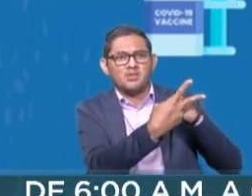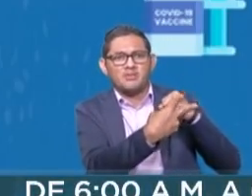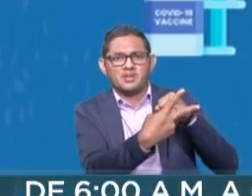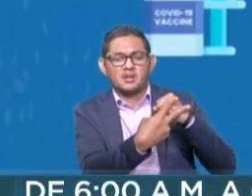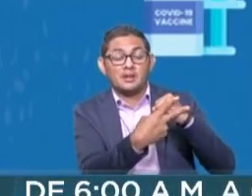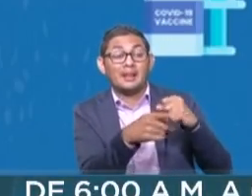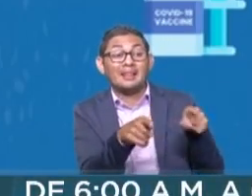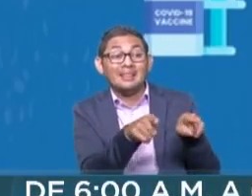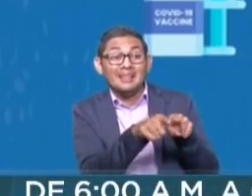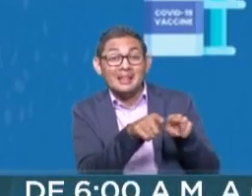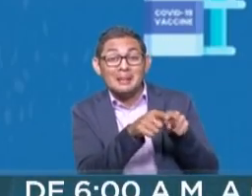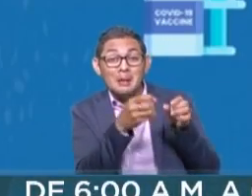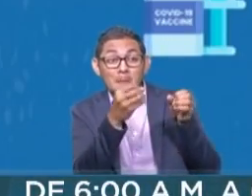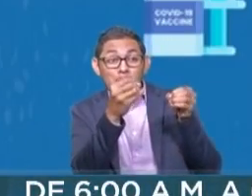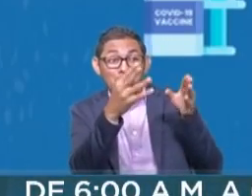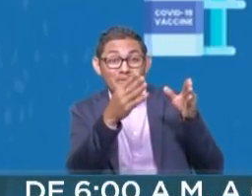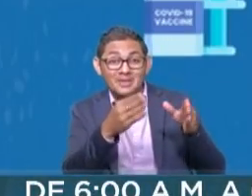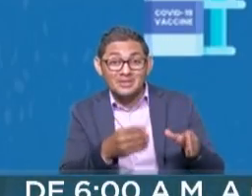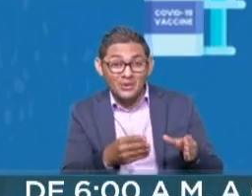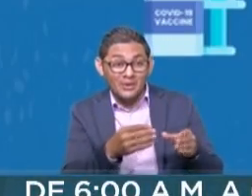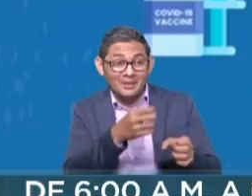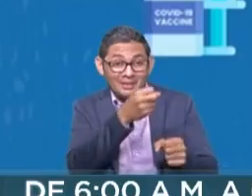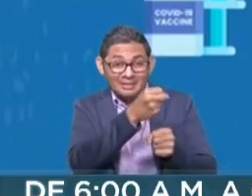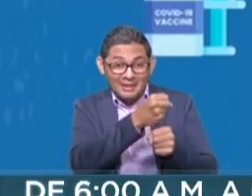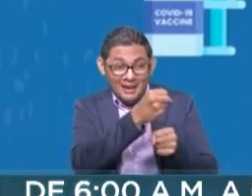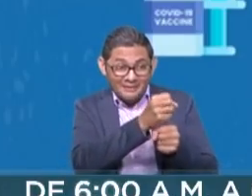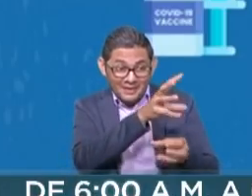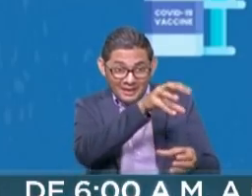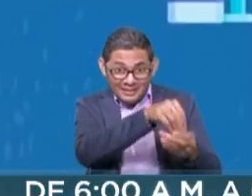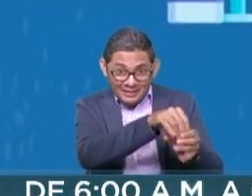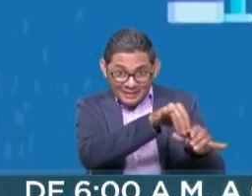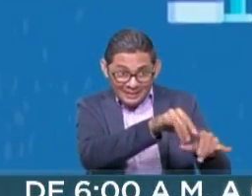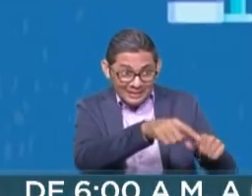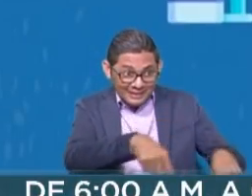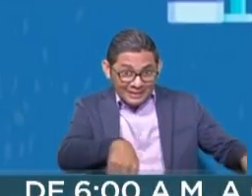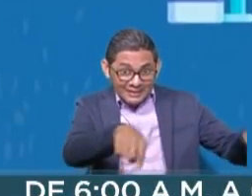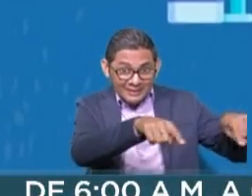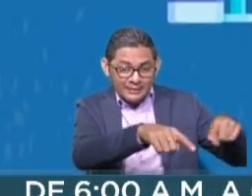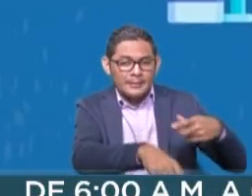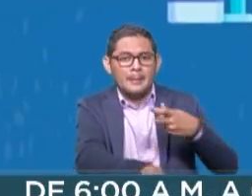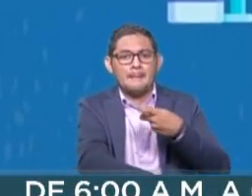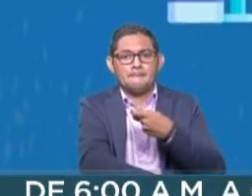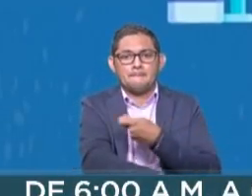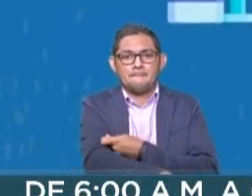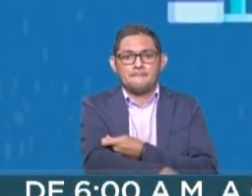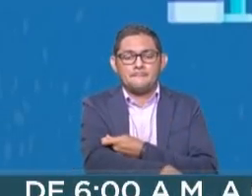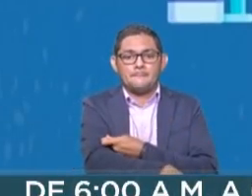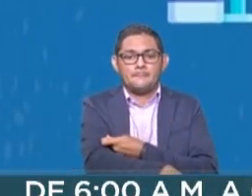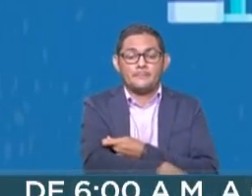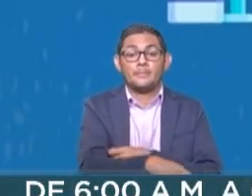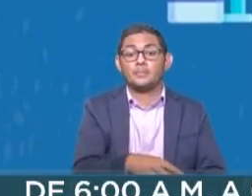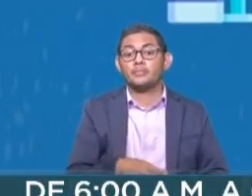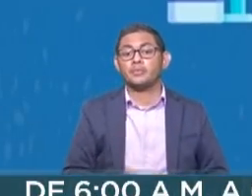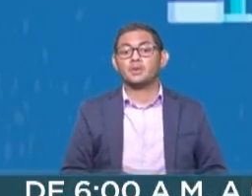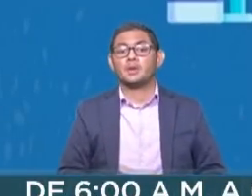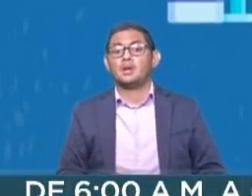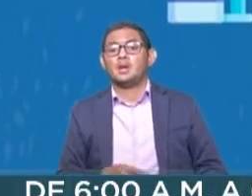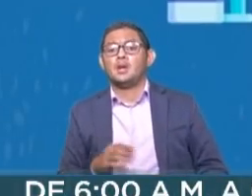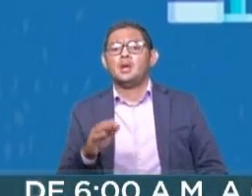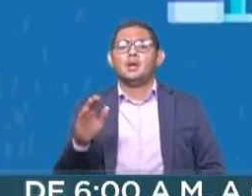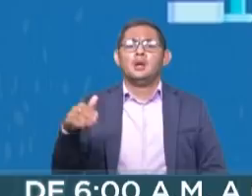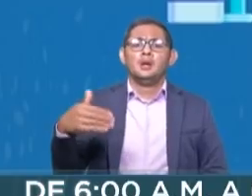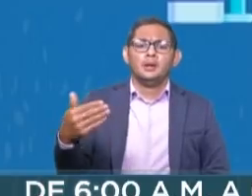circuito. El día 7 de abril se iniciarán las vacunaciones de primeras